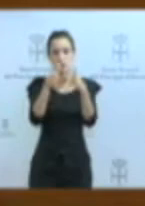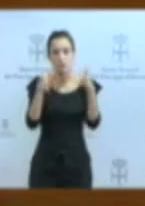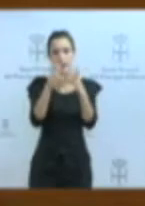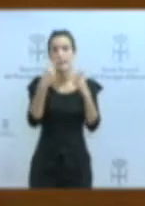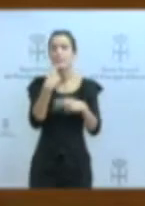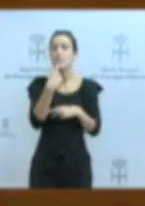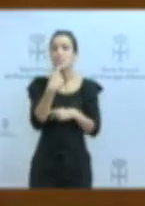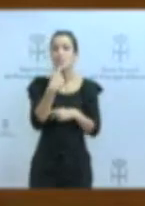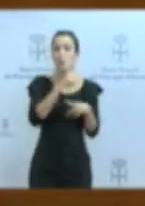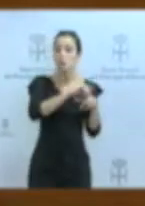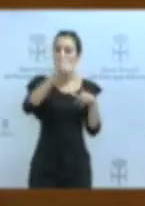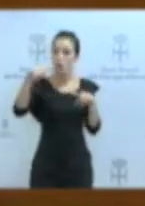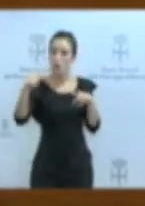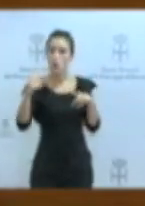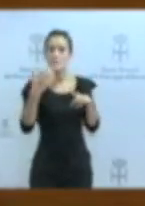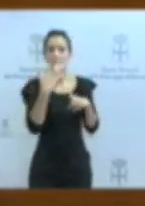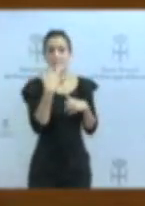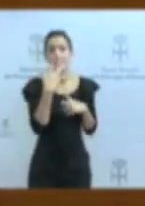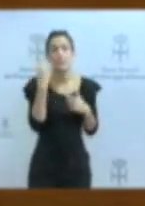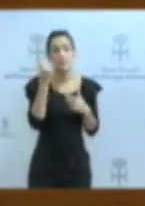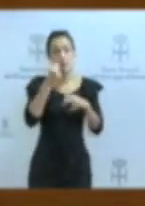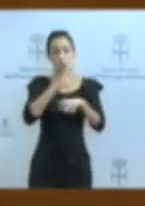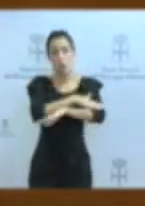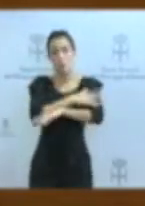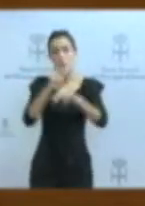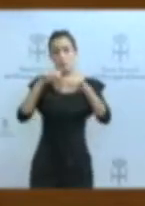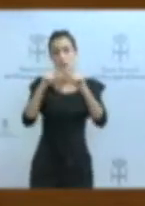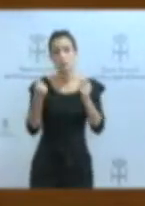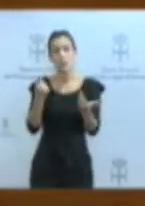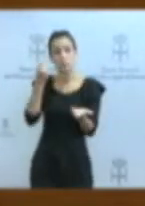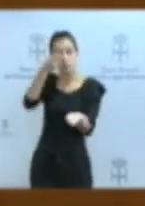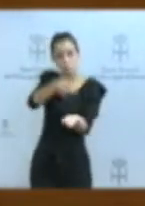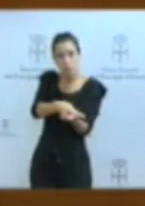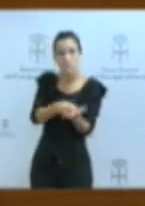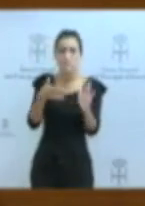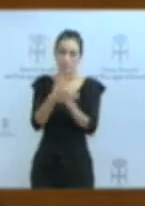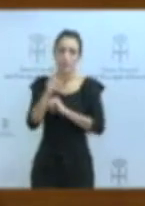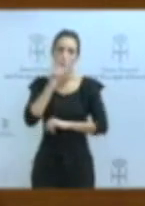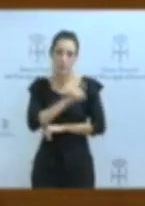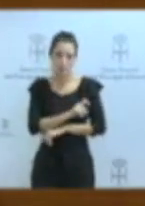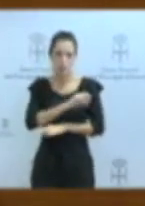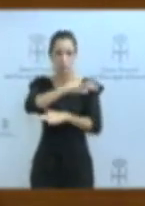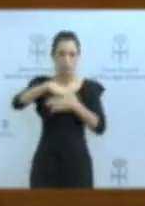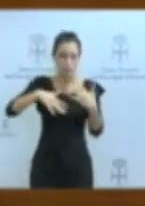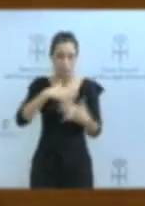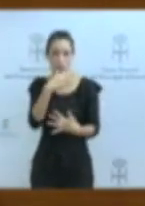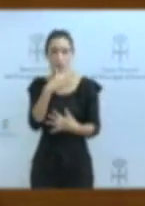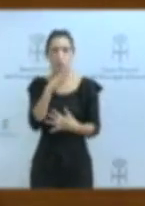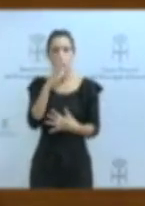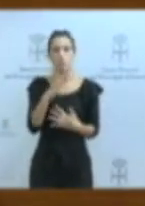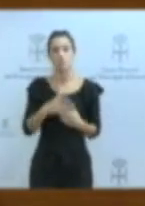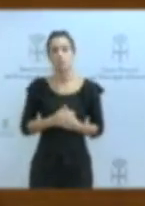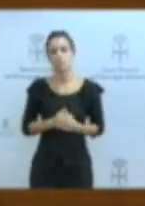pone dinero, me parece cuando menos un poco peligroso y tendencioso, en el sentido de que, bueno, no deja de ser hacerle el juego a